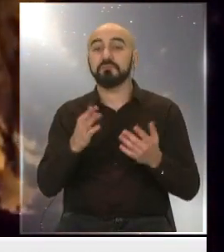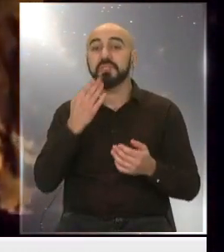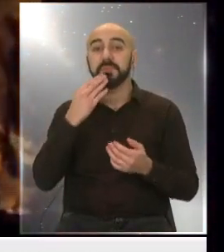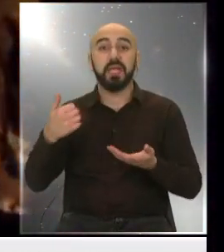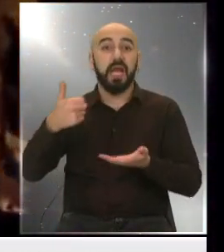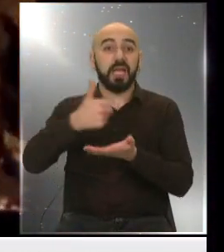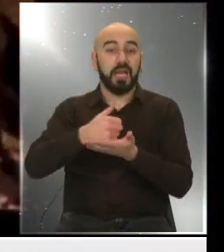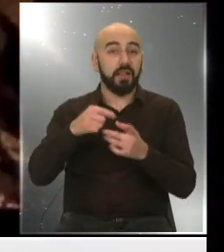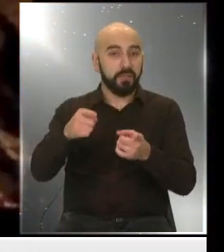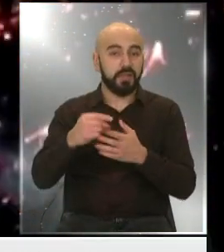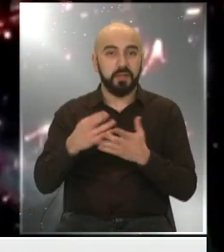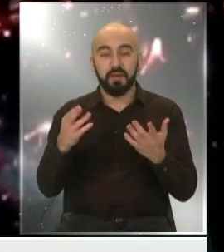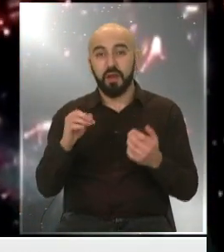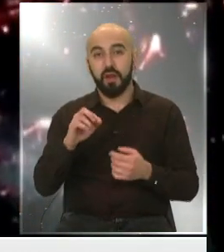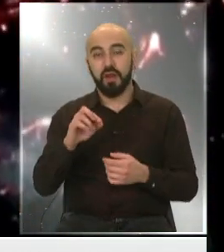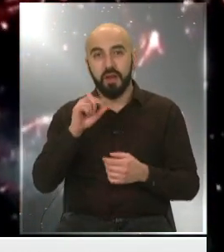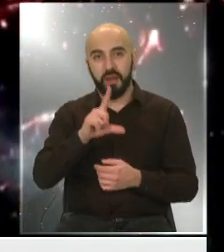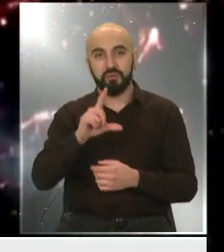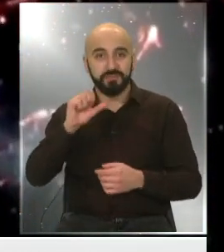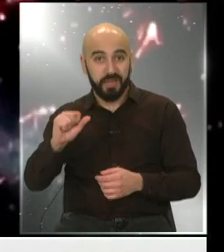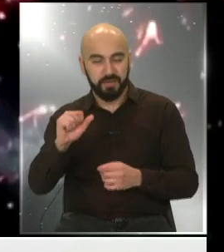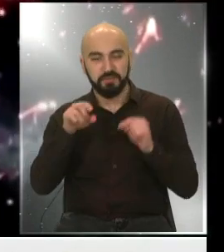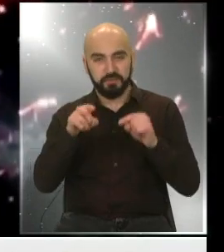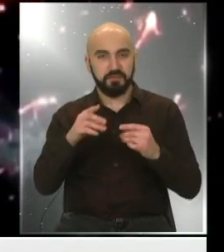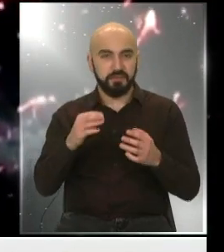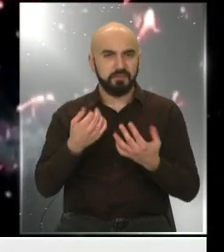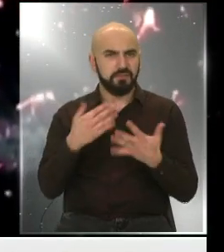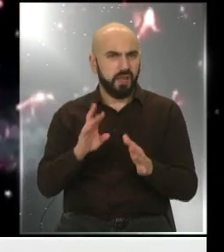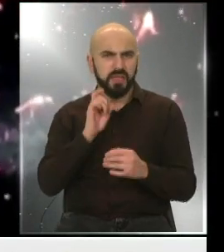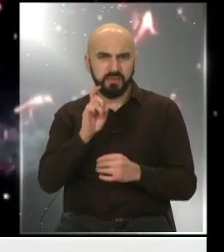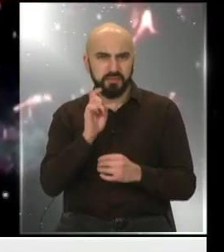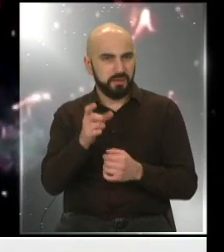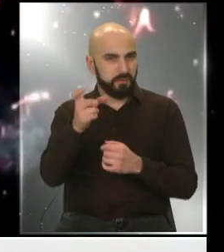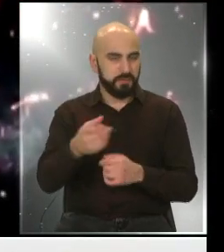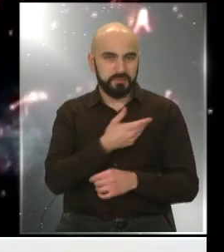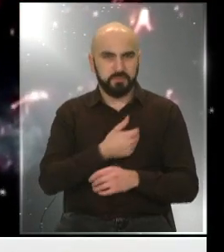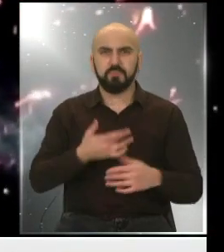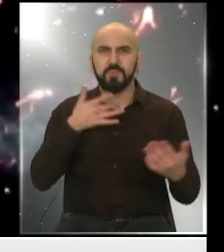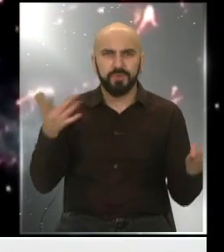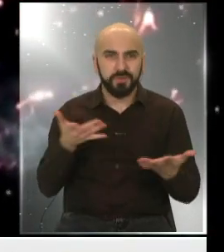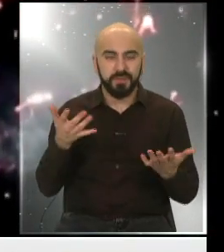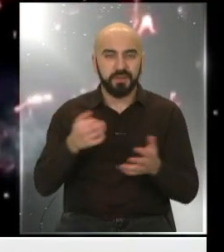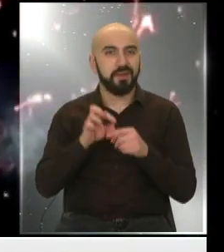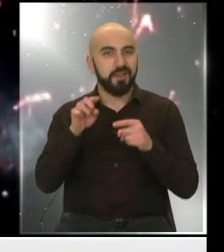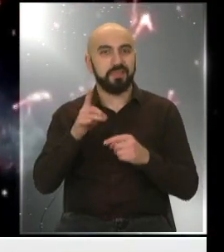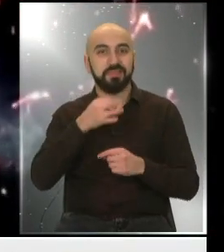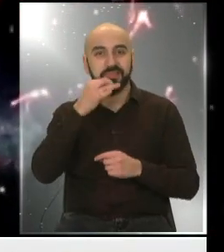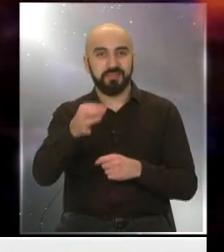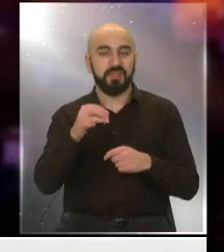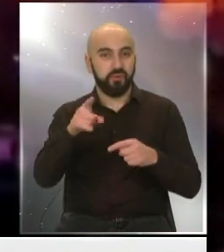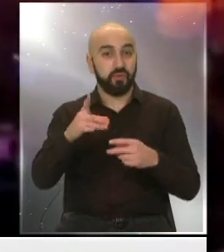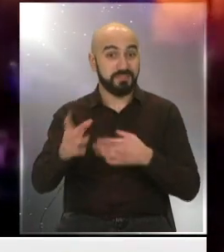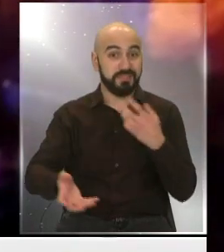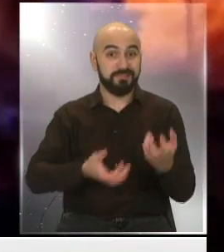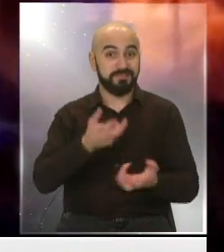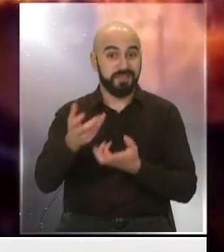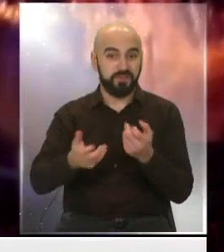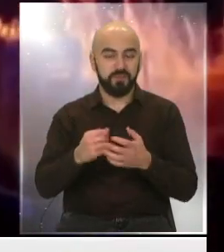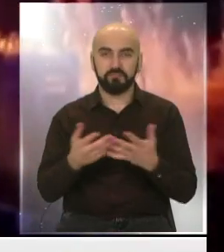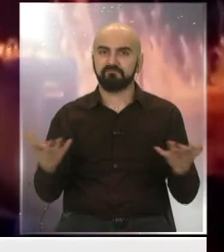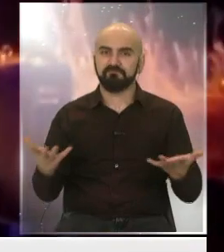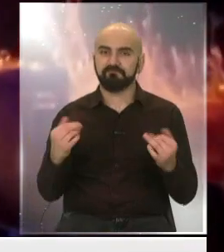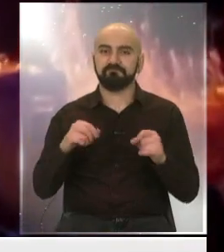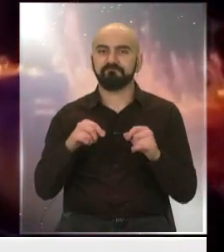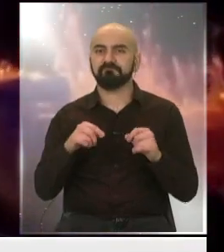de Los Ángeles, lo han criticado. ¿Y por qué? Porque Donald Trump ha dicho que estos incendios son en gran